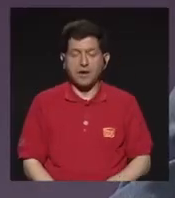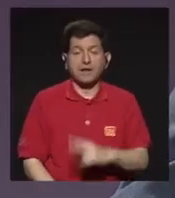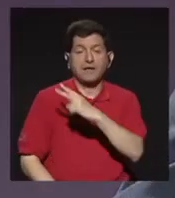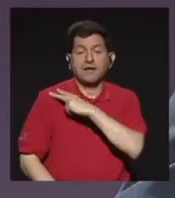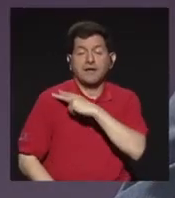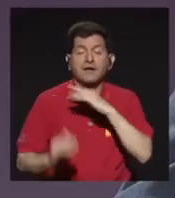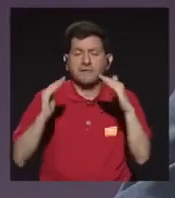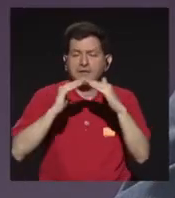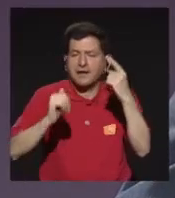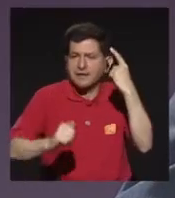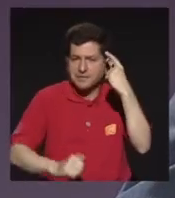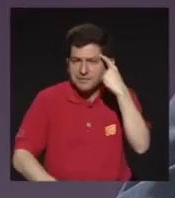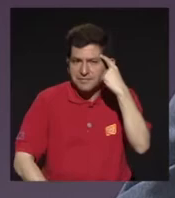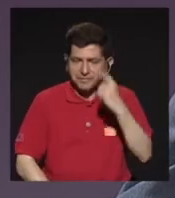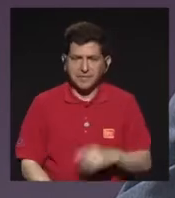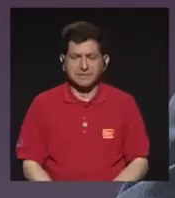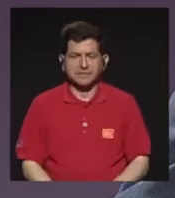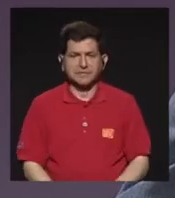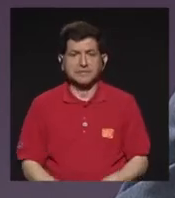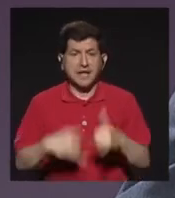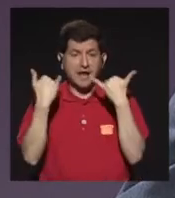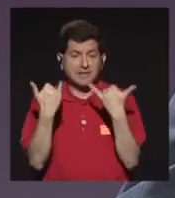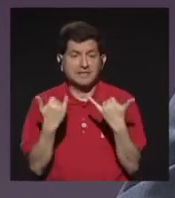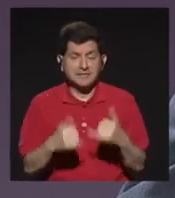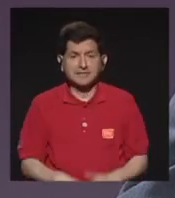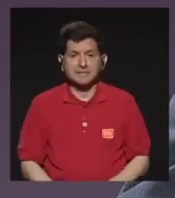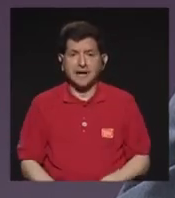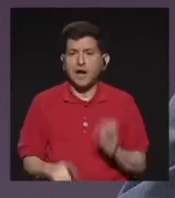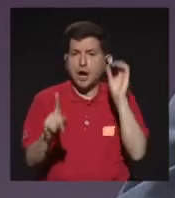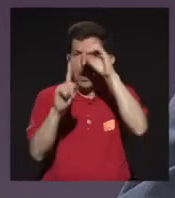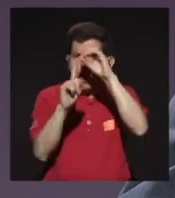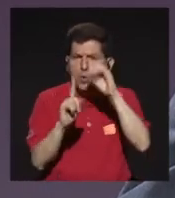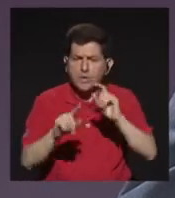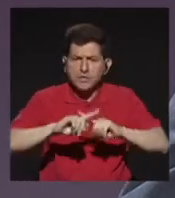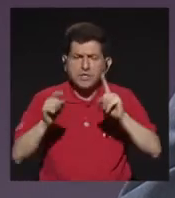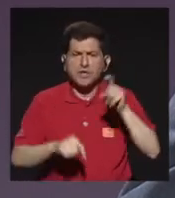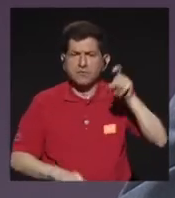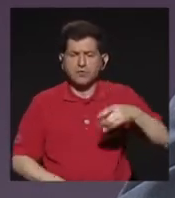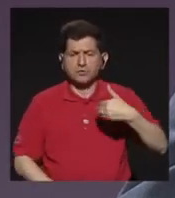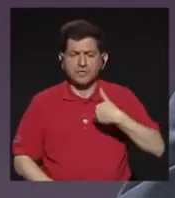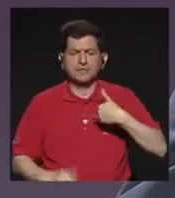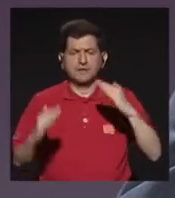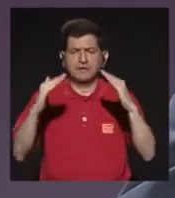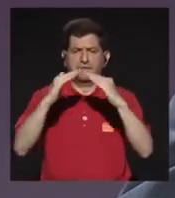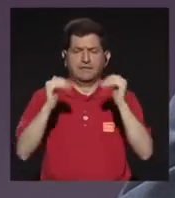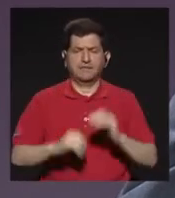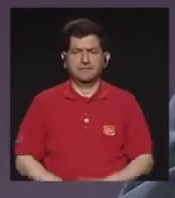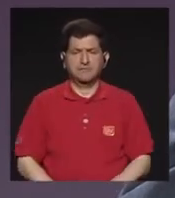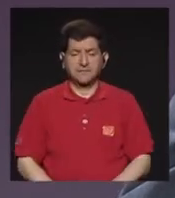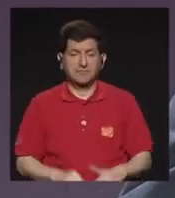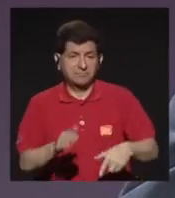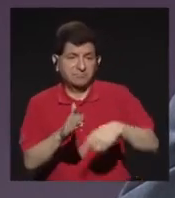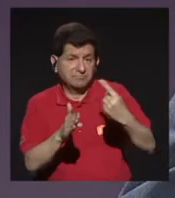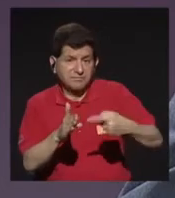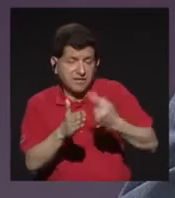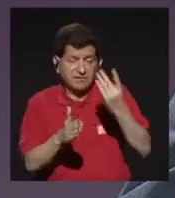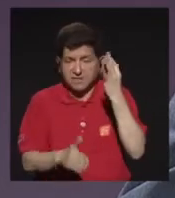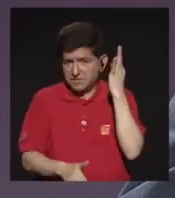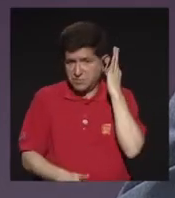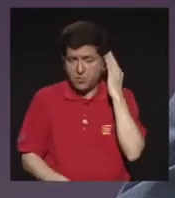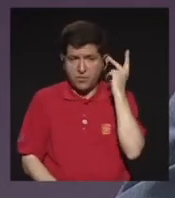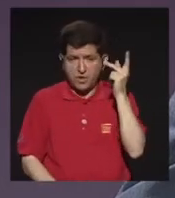hogar, ya lo tenemos destinado para muchas necesidades del hogar, ¿verdad? Y muchas veces se ve que las